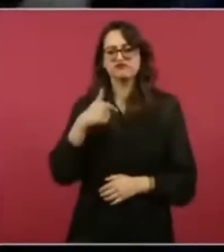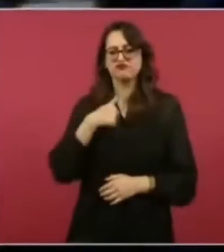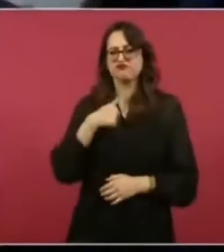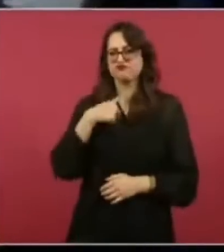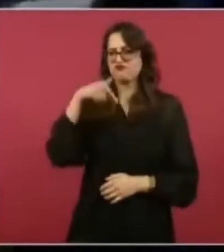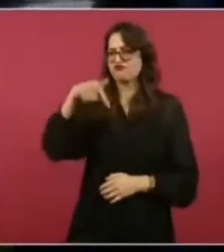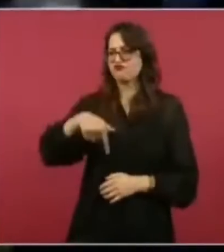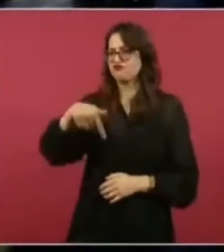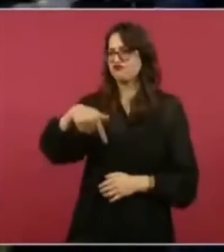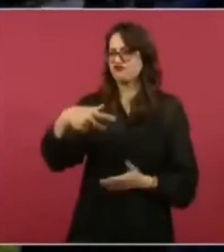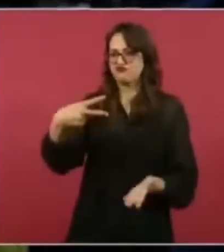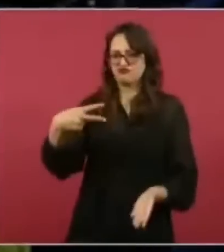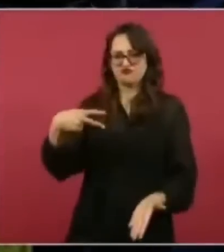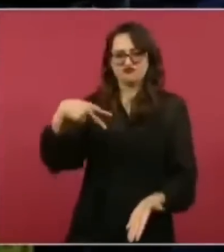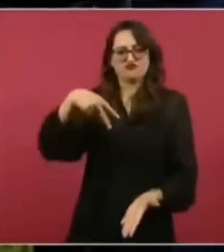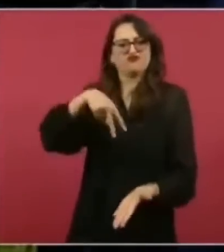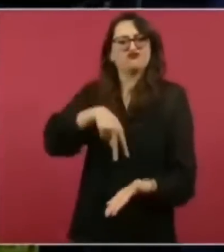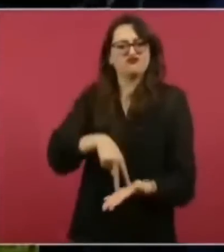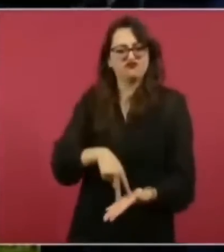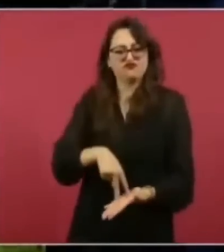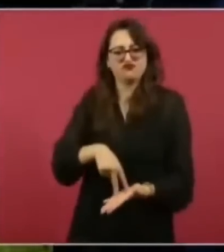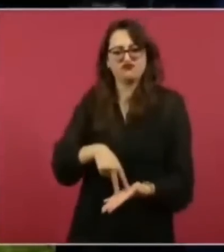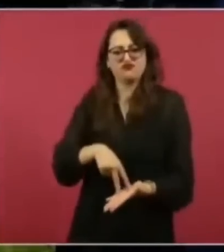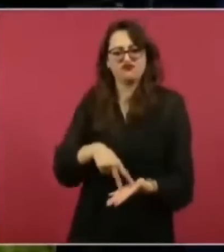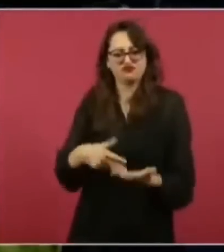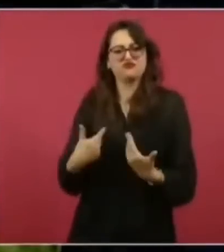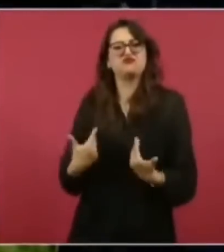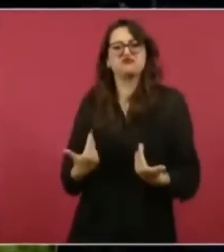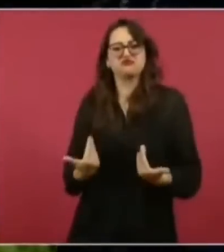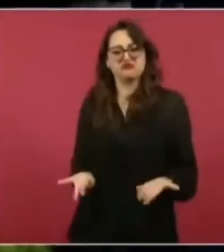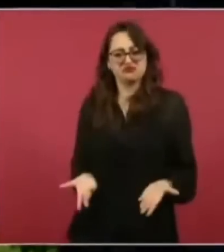sincero, nuestra solidaridad